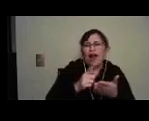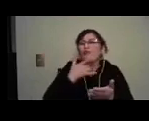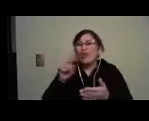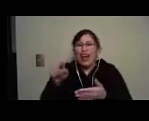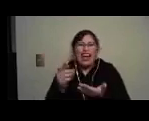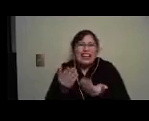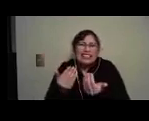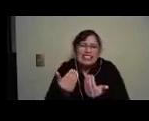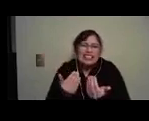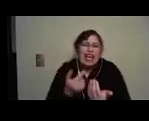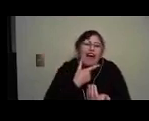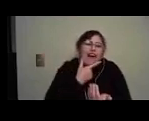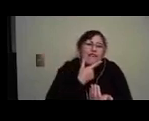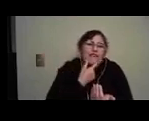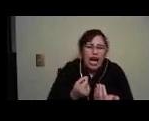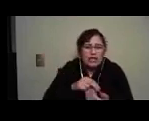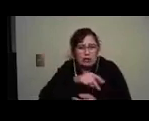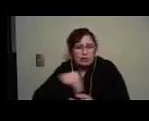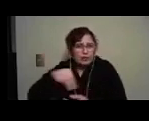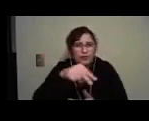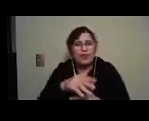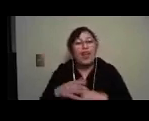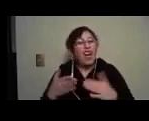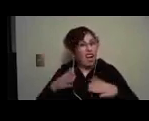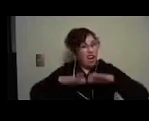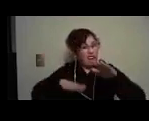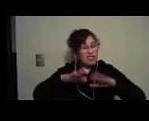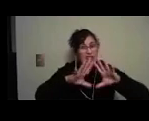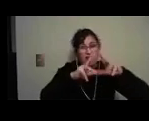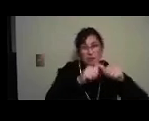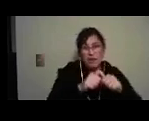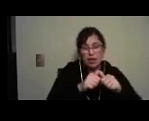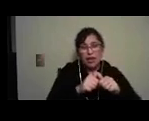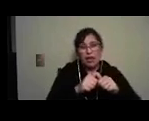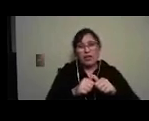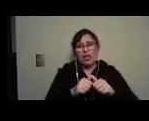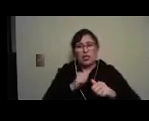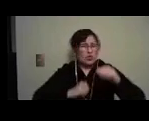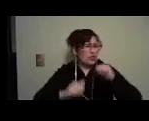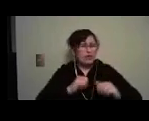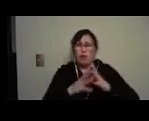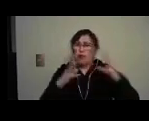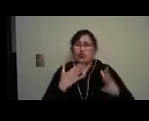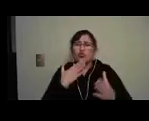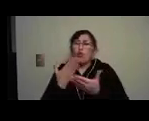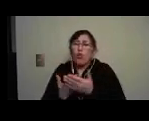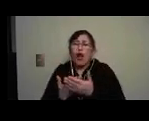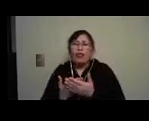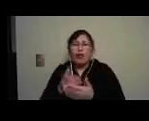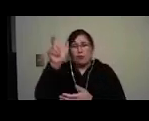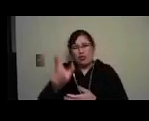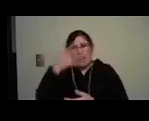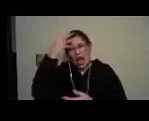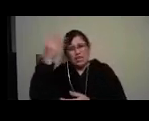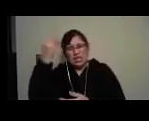quedan destruidas, literalmente destruidas cuando hay personas con Alzheimer porque significa un nuevo desafío. Y esto